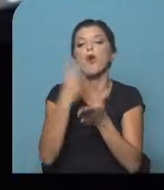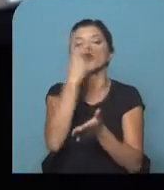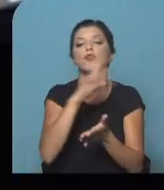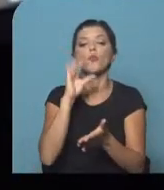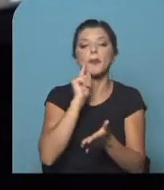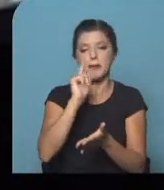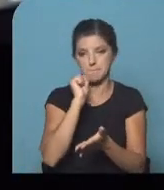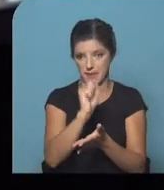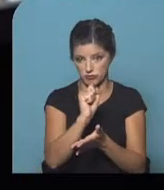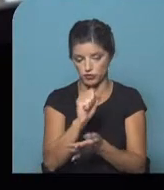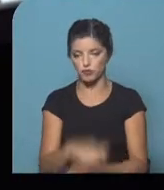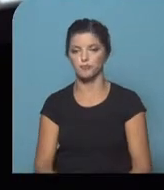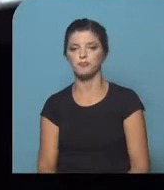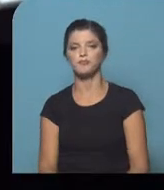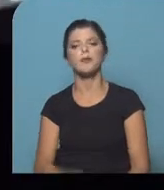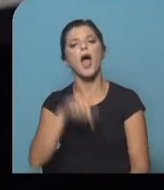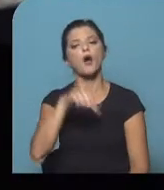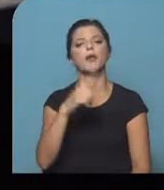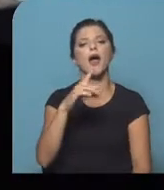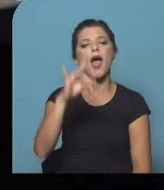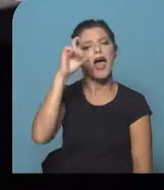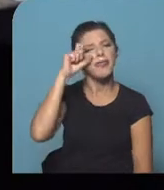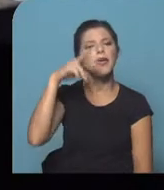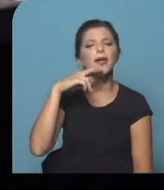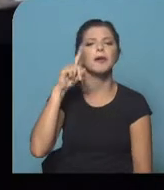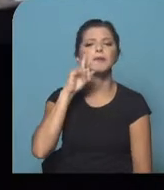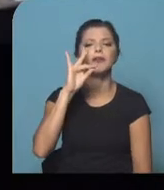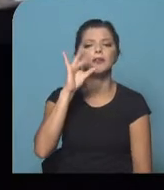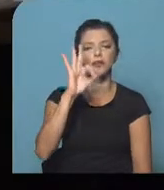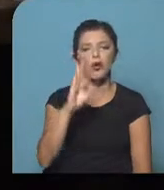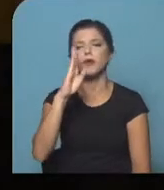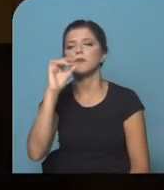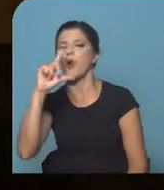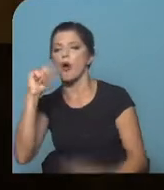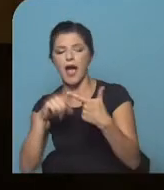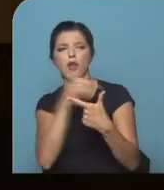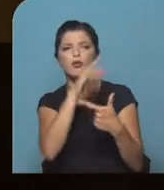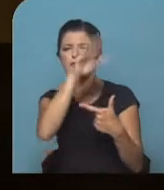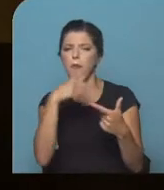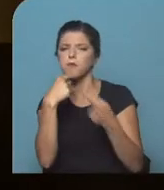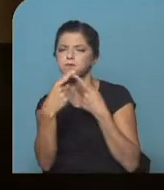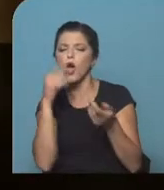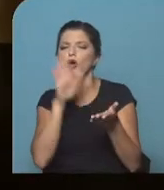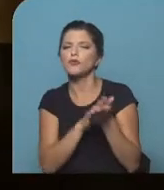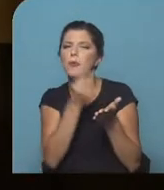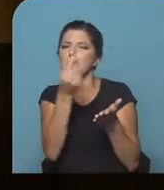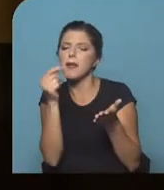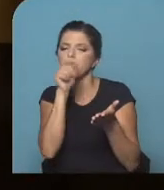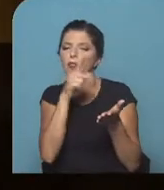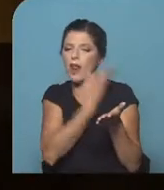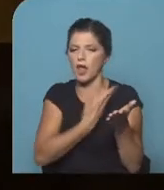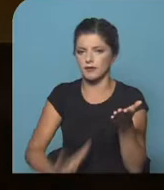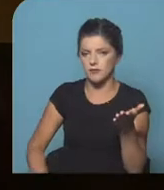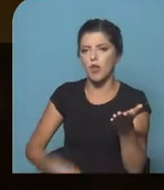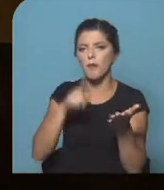Indagatoria a Devido y Del Boca. Los citó el juez Ramos por supuesta defraudación al Estado en el uso de dinero público para grabar